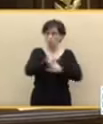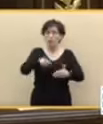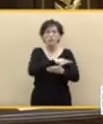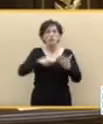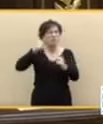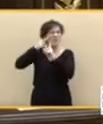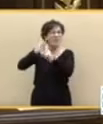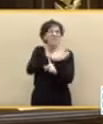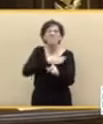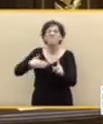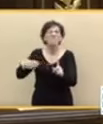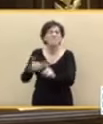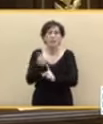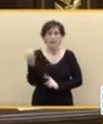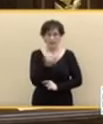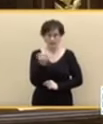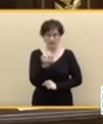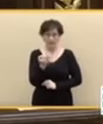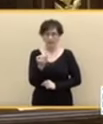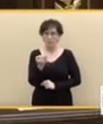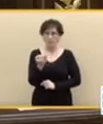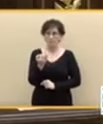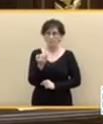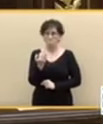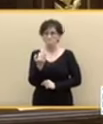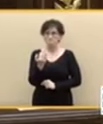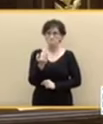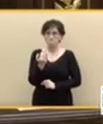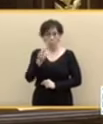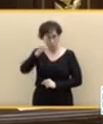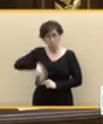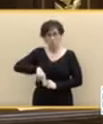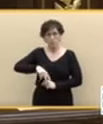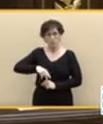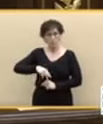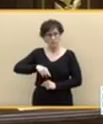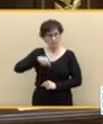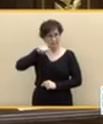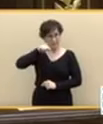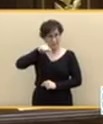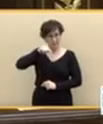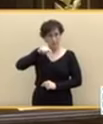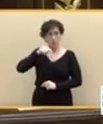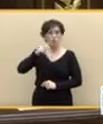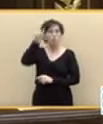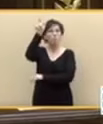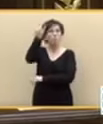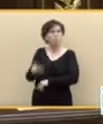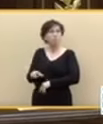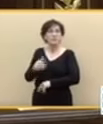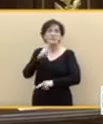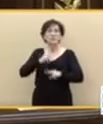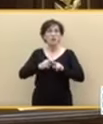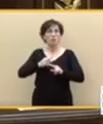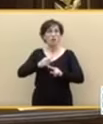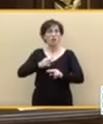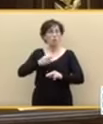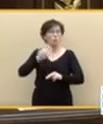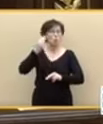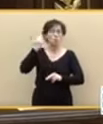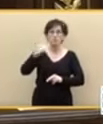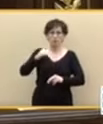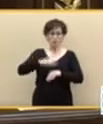ese personaje tan dañino para España que soy yo. Está en cuestión, al parecer, la